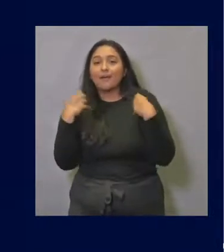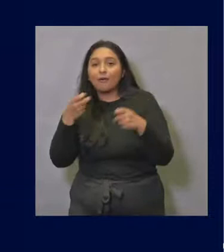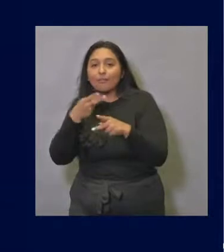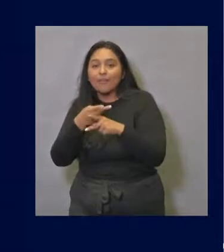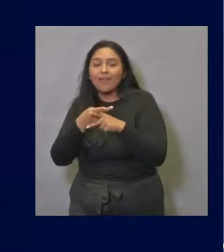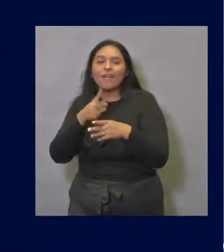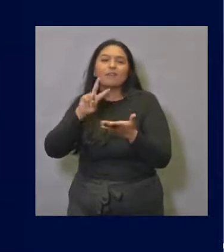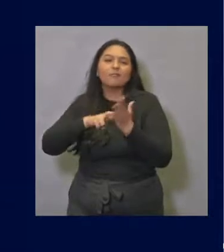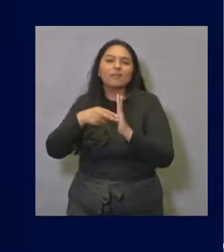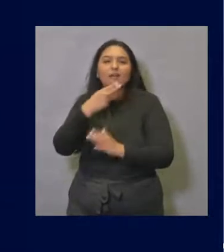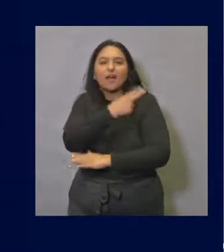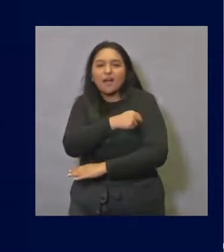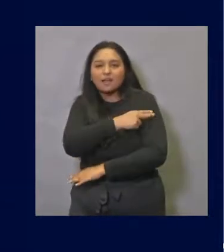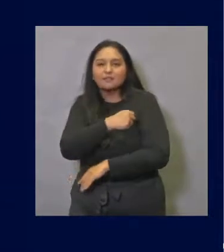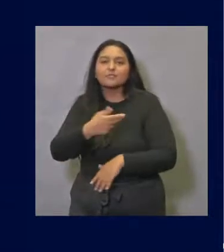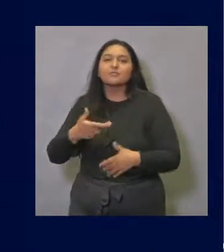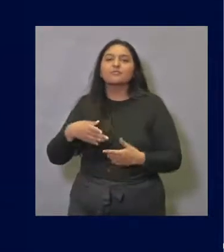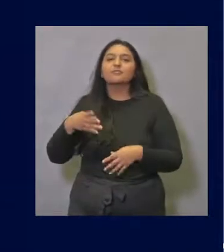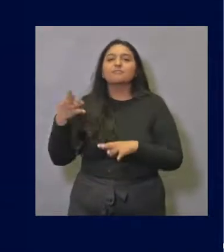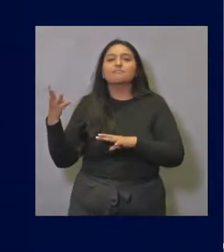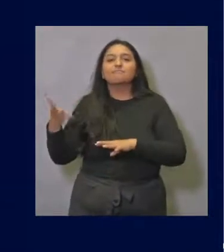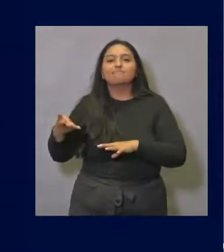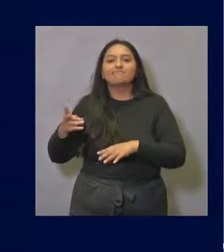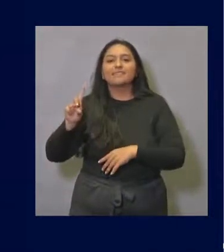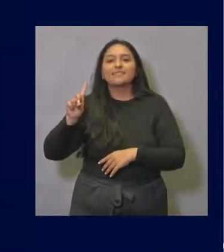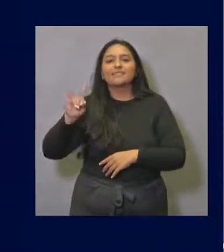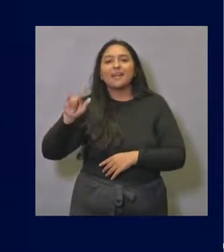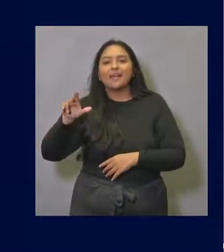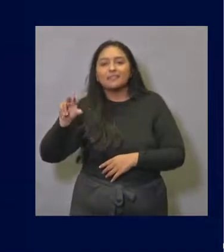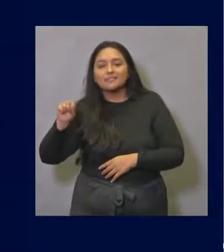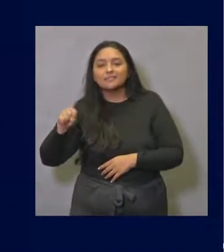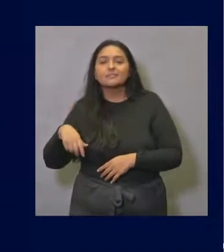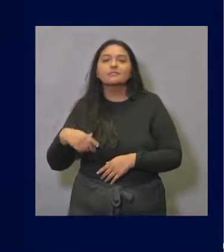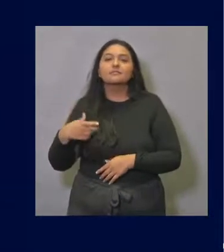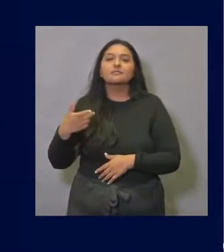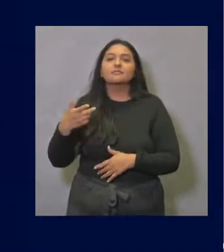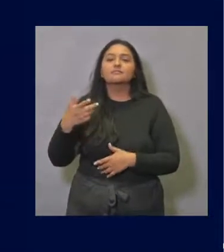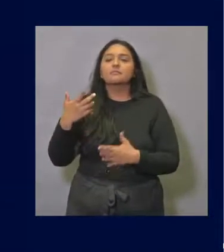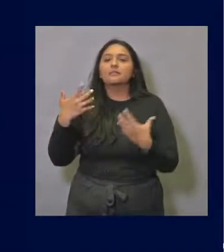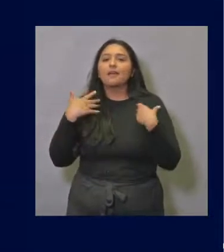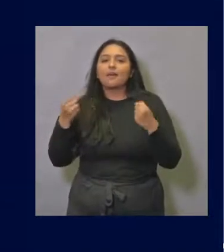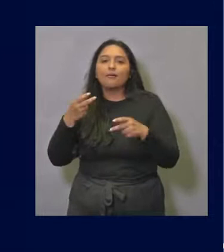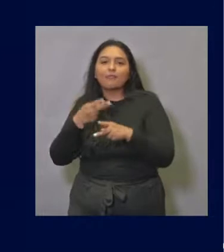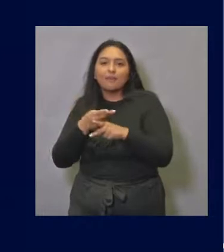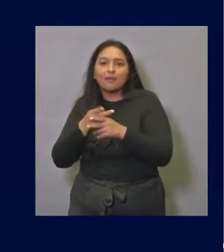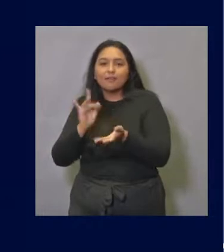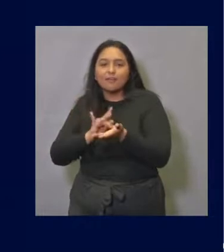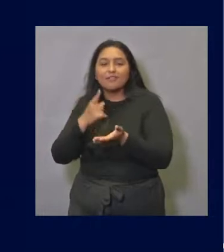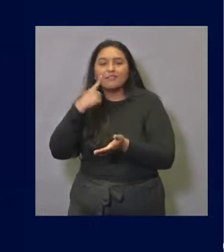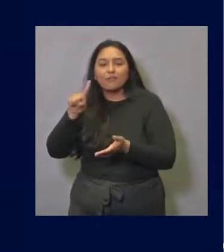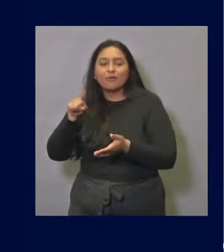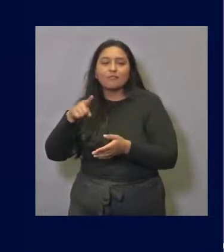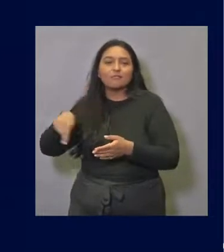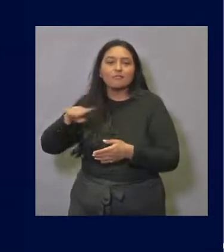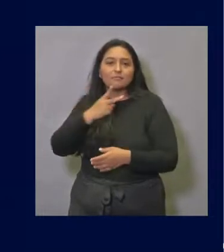hospitales, centros de diálisis e instalaciones de atención médica para pacientes